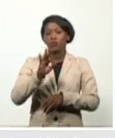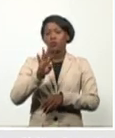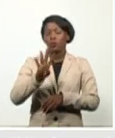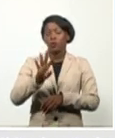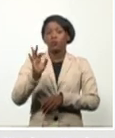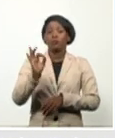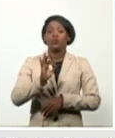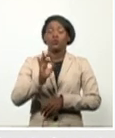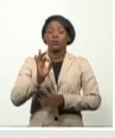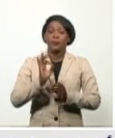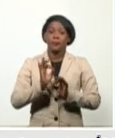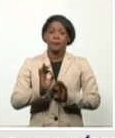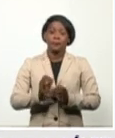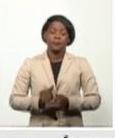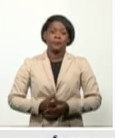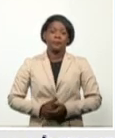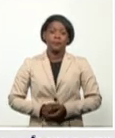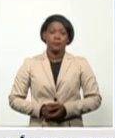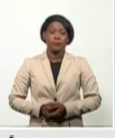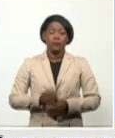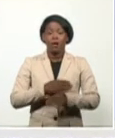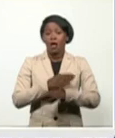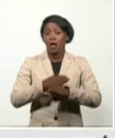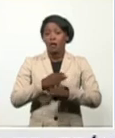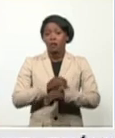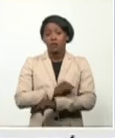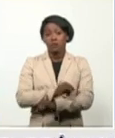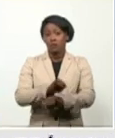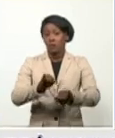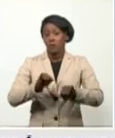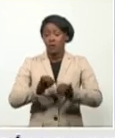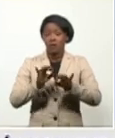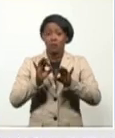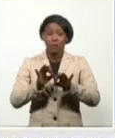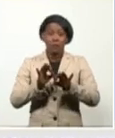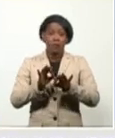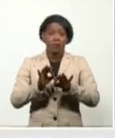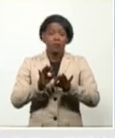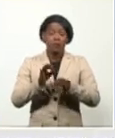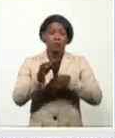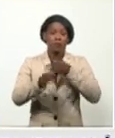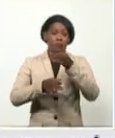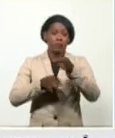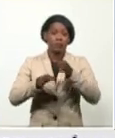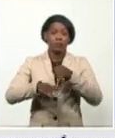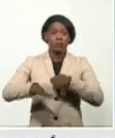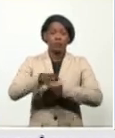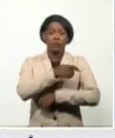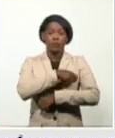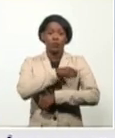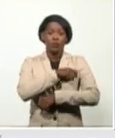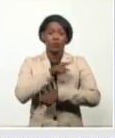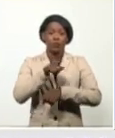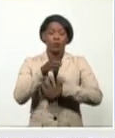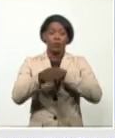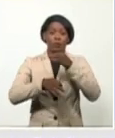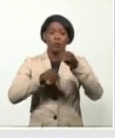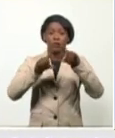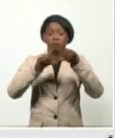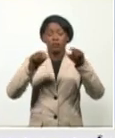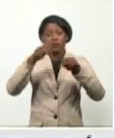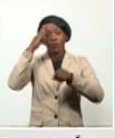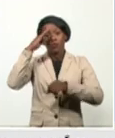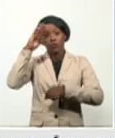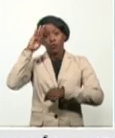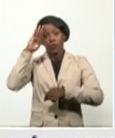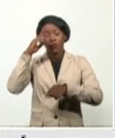5,84%. Hasta aquí es la información que tenemos de lo que está aconteciendo en nuestro país, en el mundo,